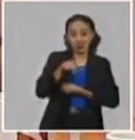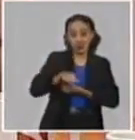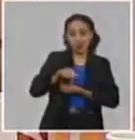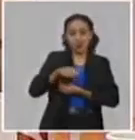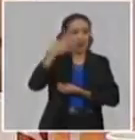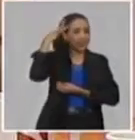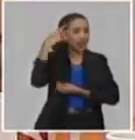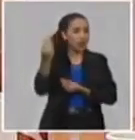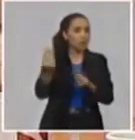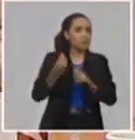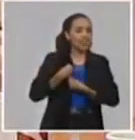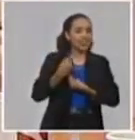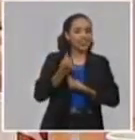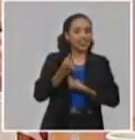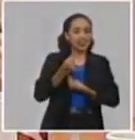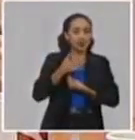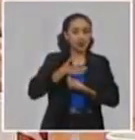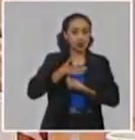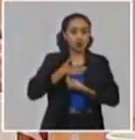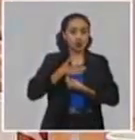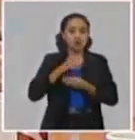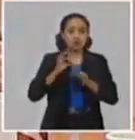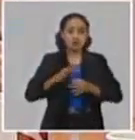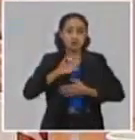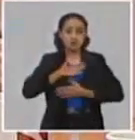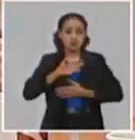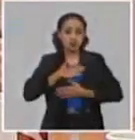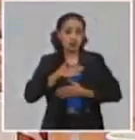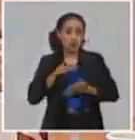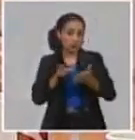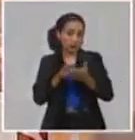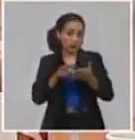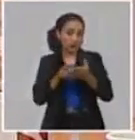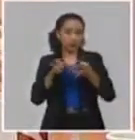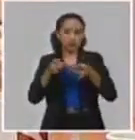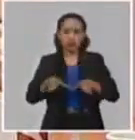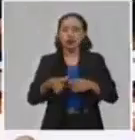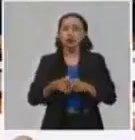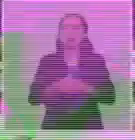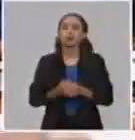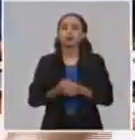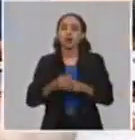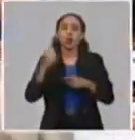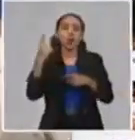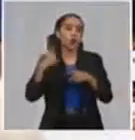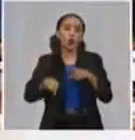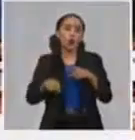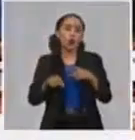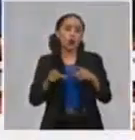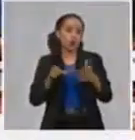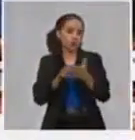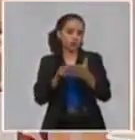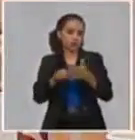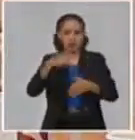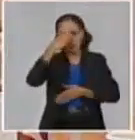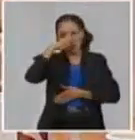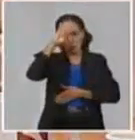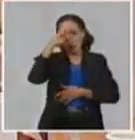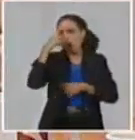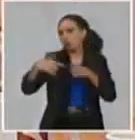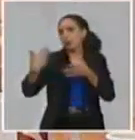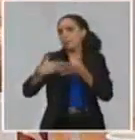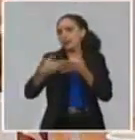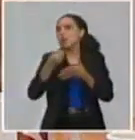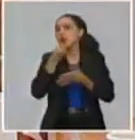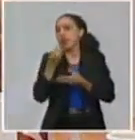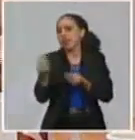cuenta recursos o una cuenta en Cuba de otra entidad que quiere pasármela a mí. En